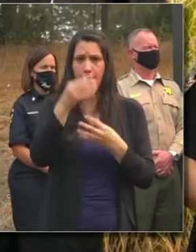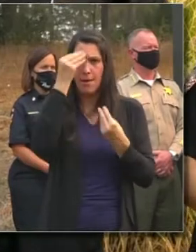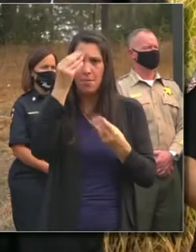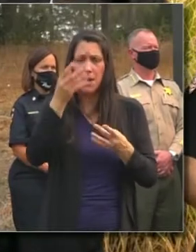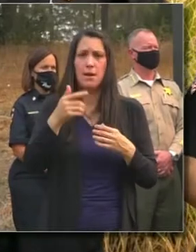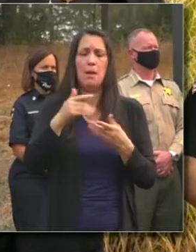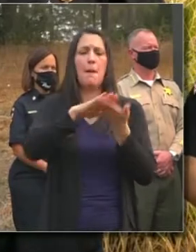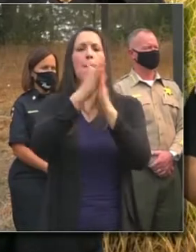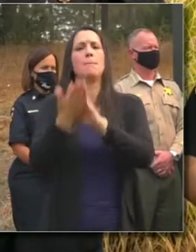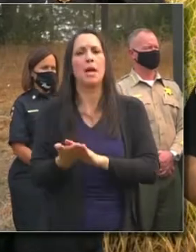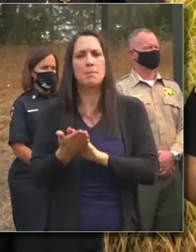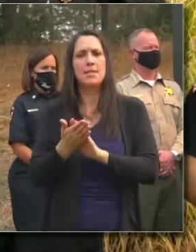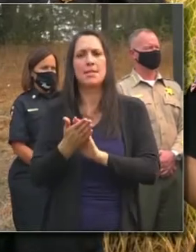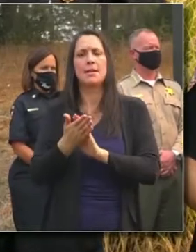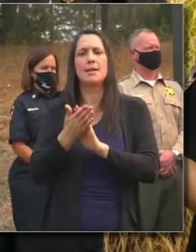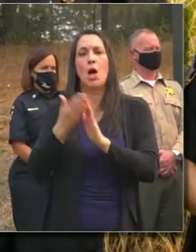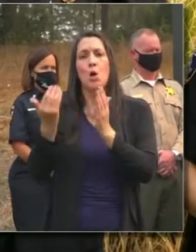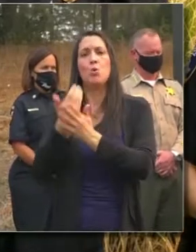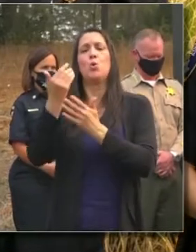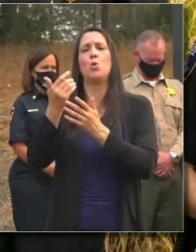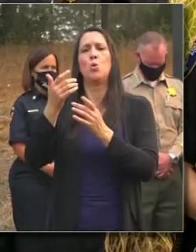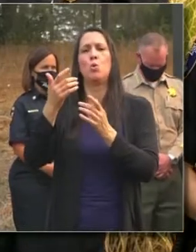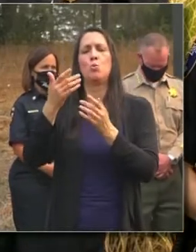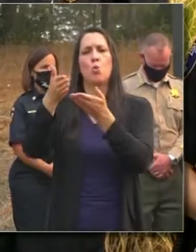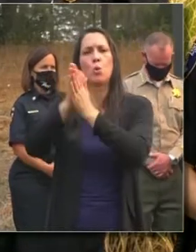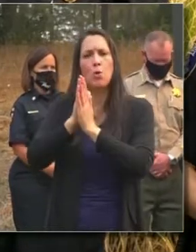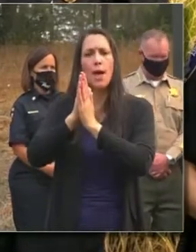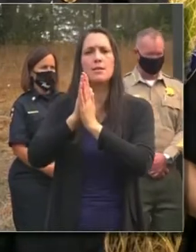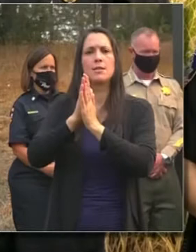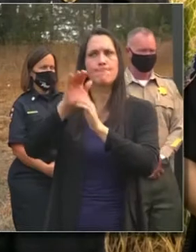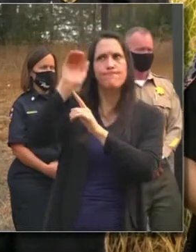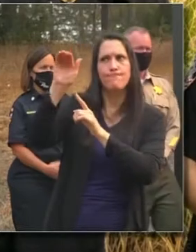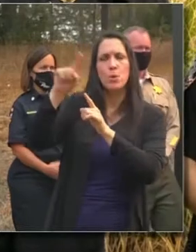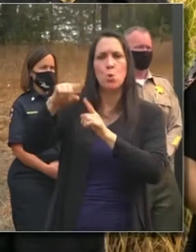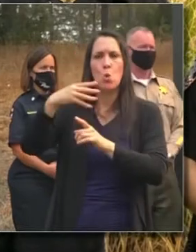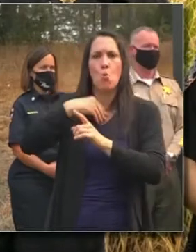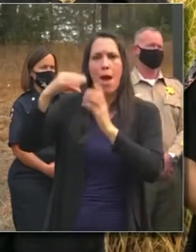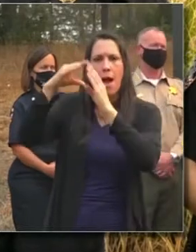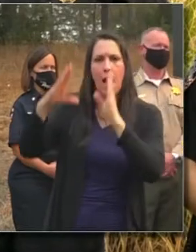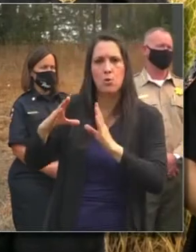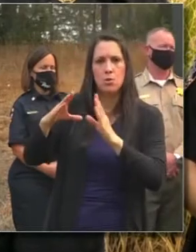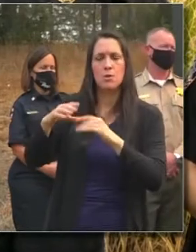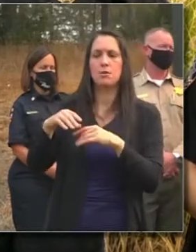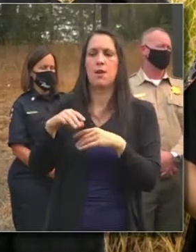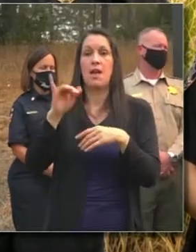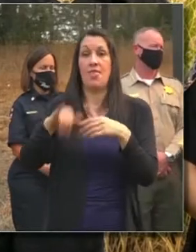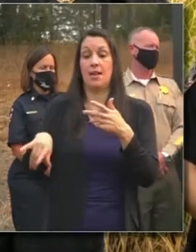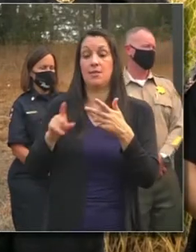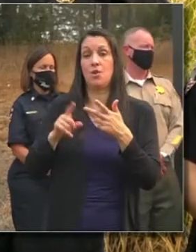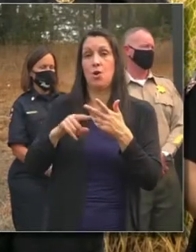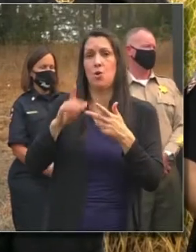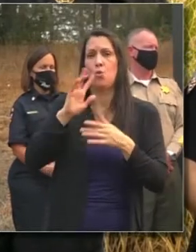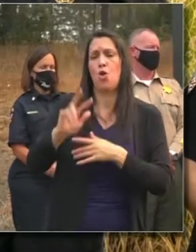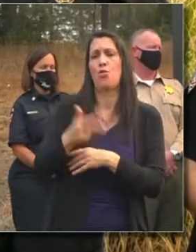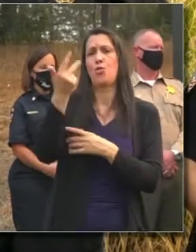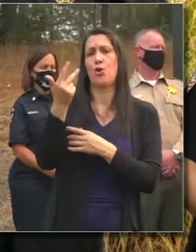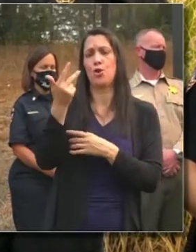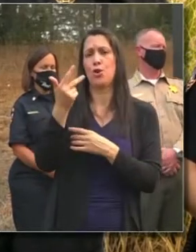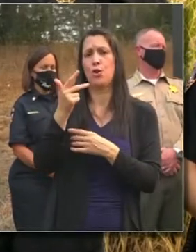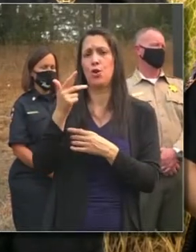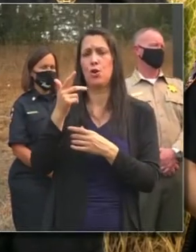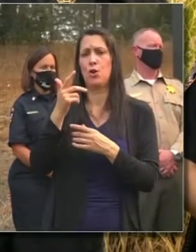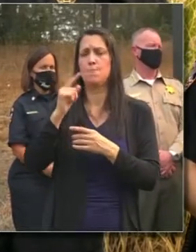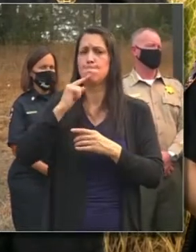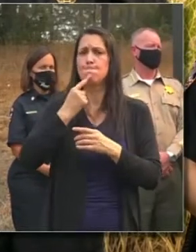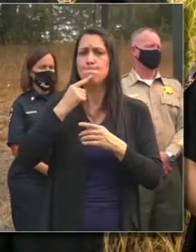convertirlo en otro pedido de más declaraciones de desastre por parte de la casa blanca eso sería entonces el tercer